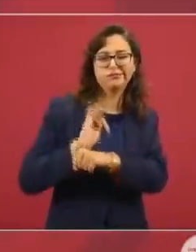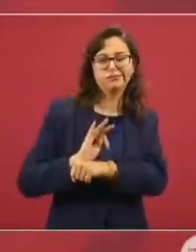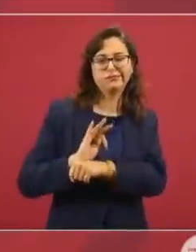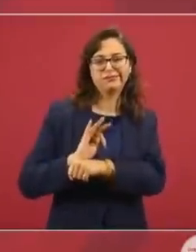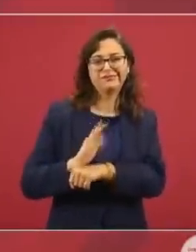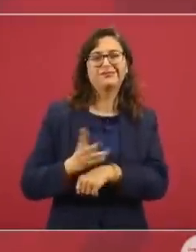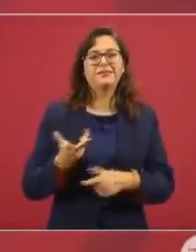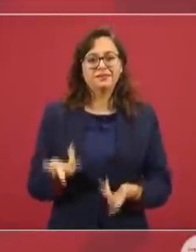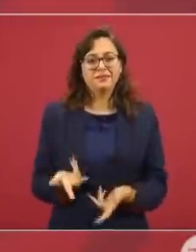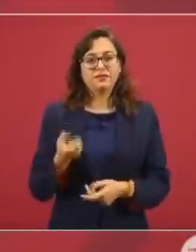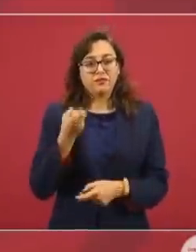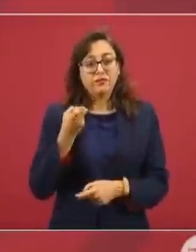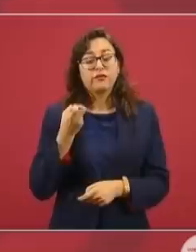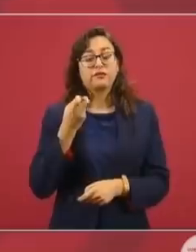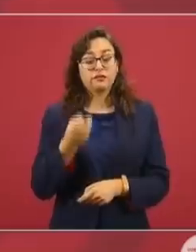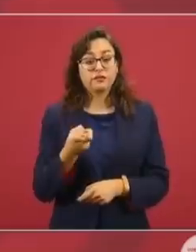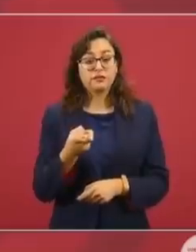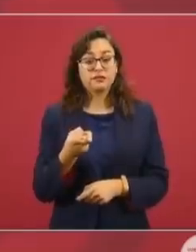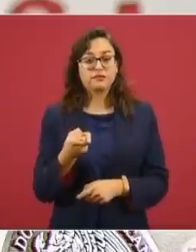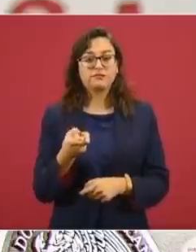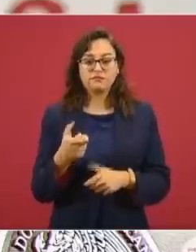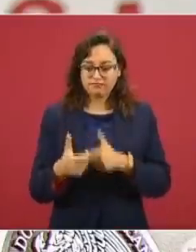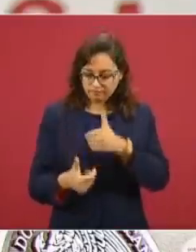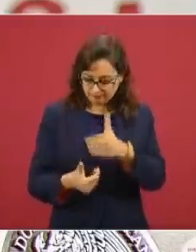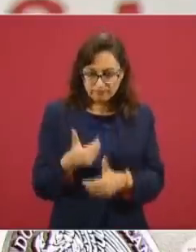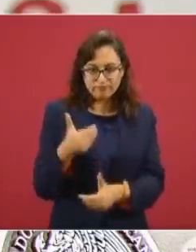que nos permite avanzar